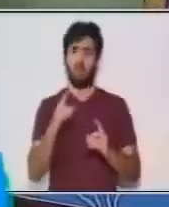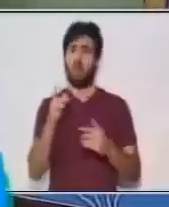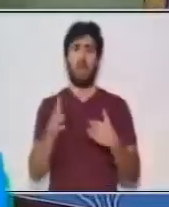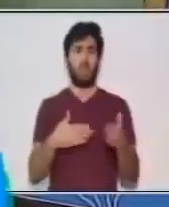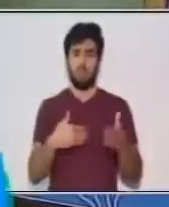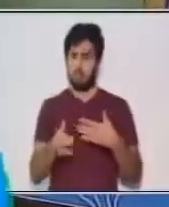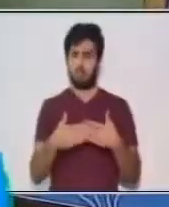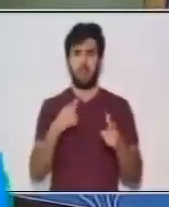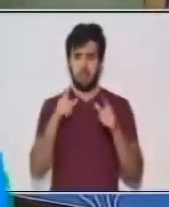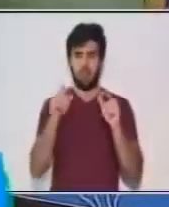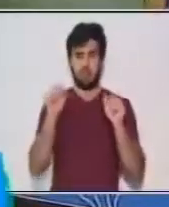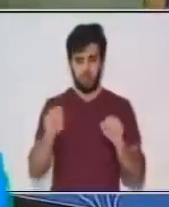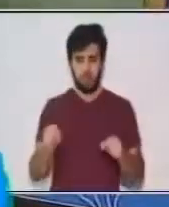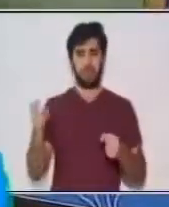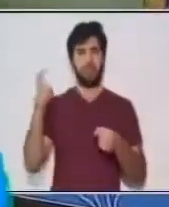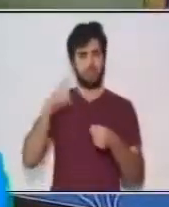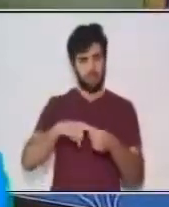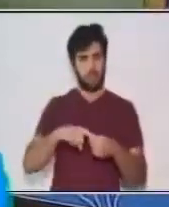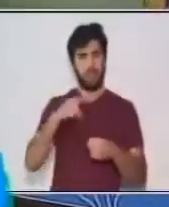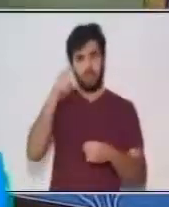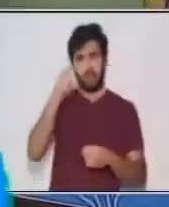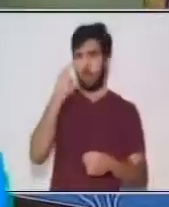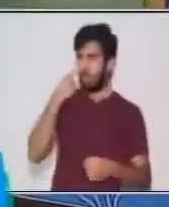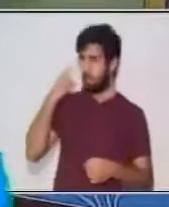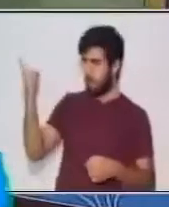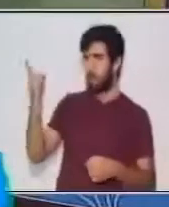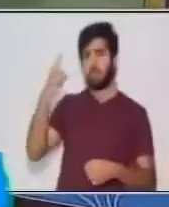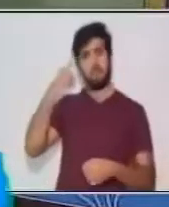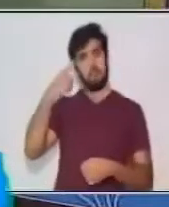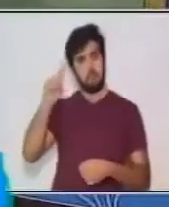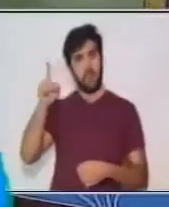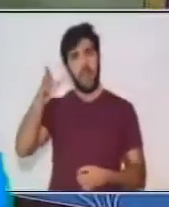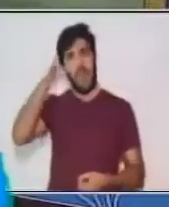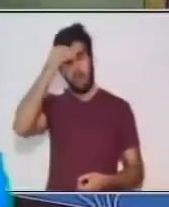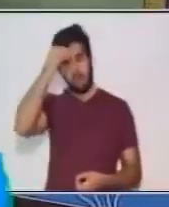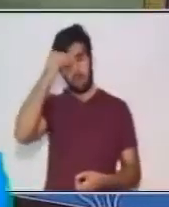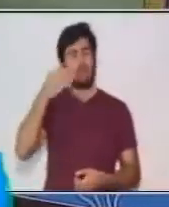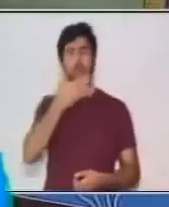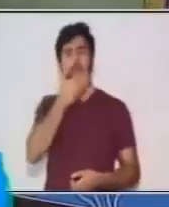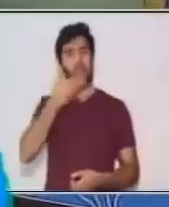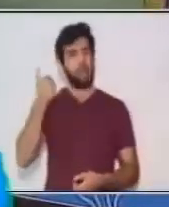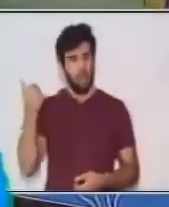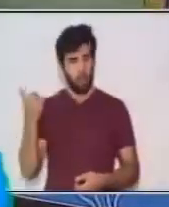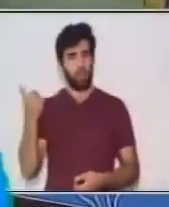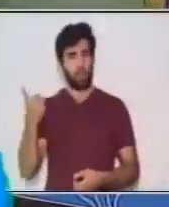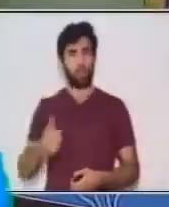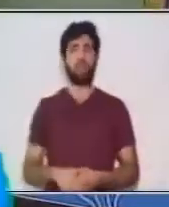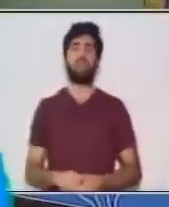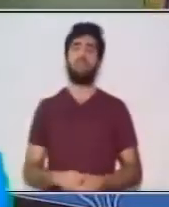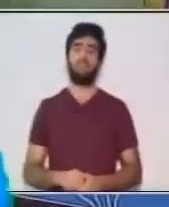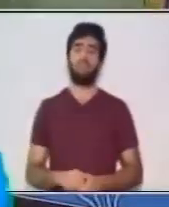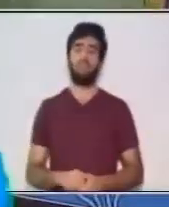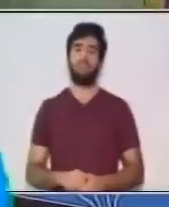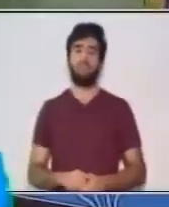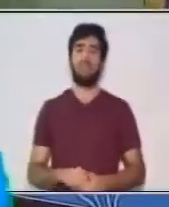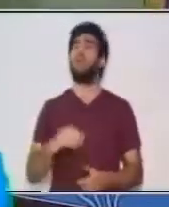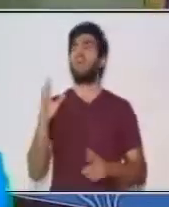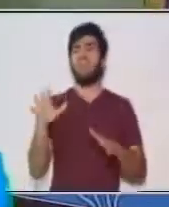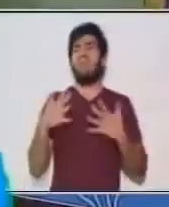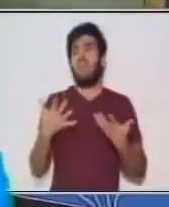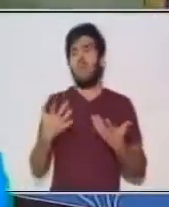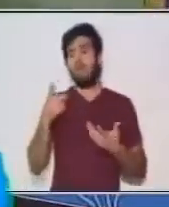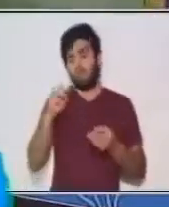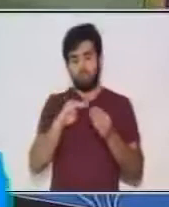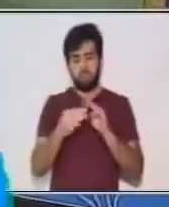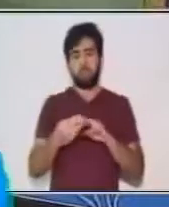ayudará a ejercitar habilidades y destrezas como la atención, la memoria y la habilidad numérica. Antes